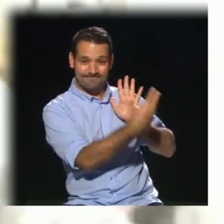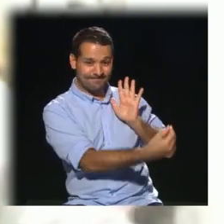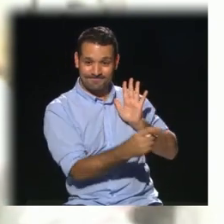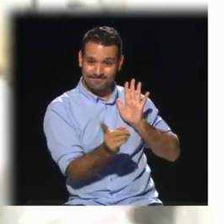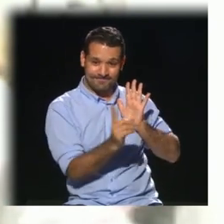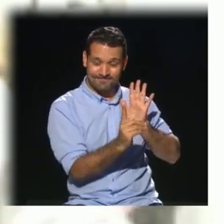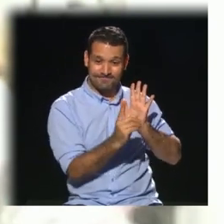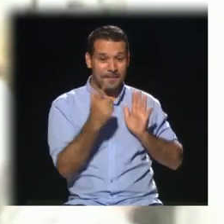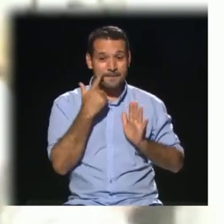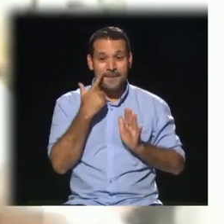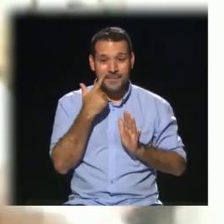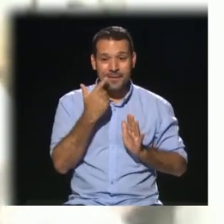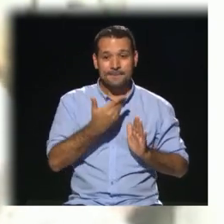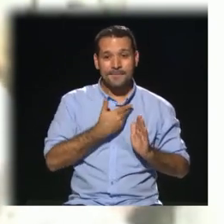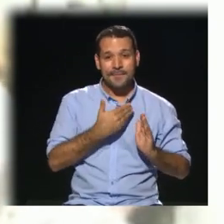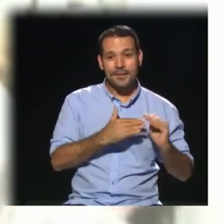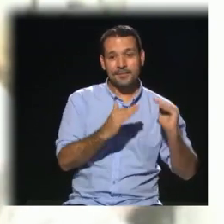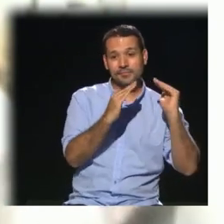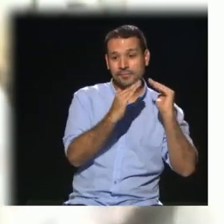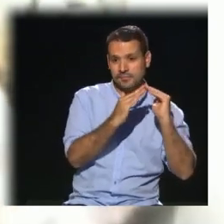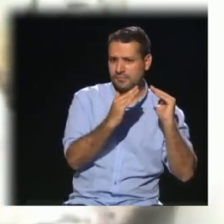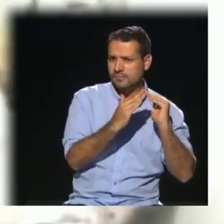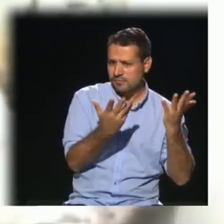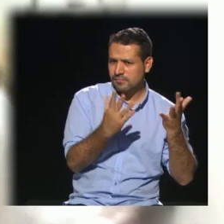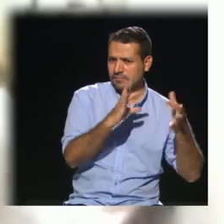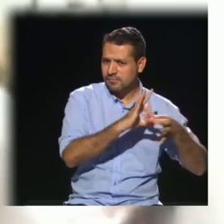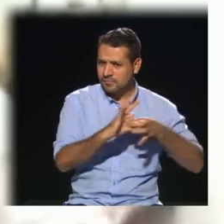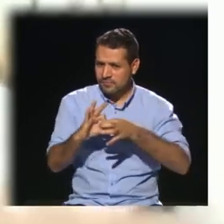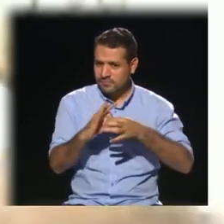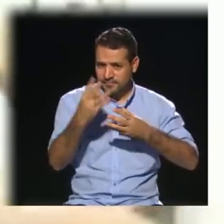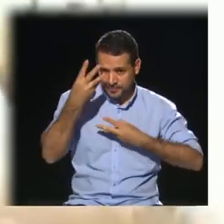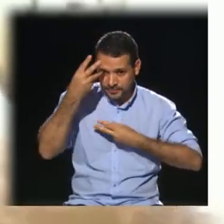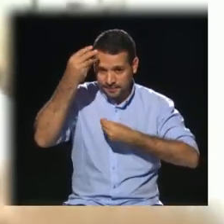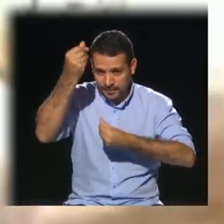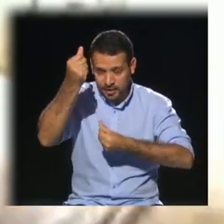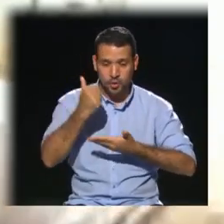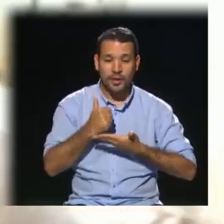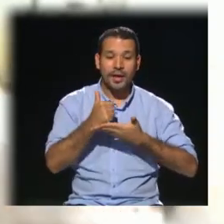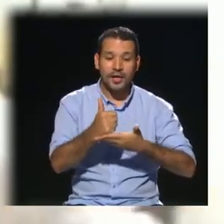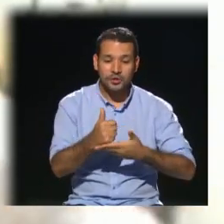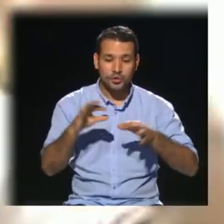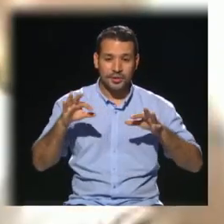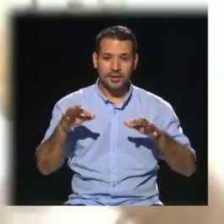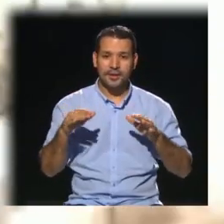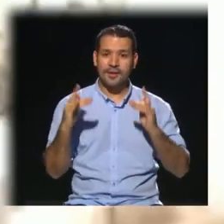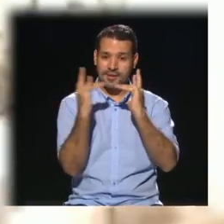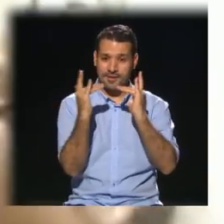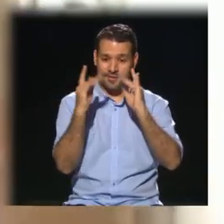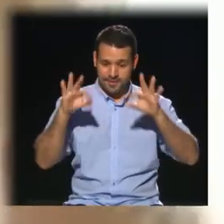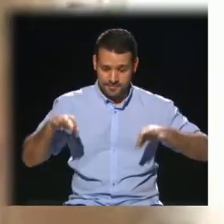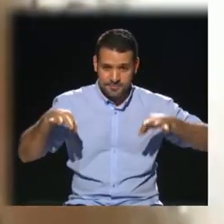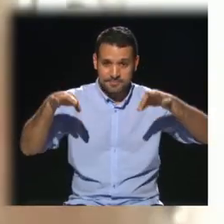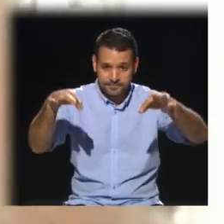están dando cuenta que hoy la enseñanza no formal va en valores, en ayudar a la casa, atender la cama, tener la